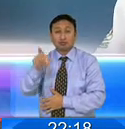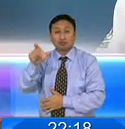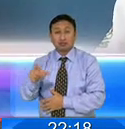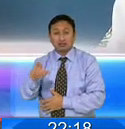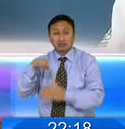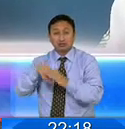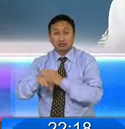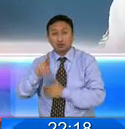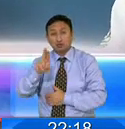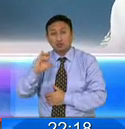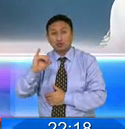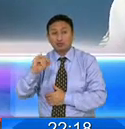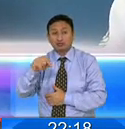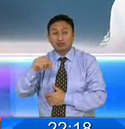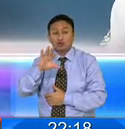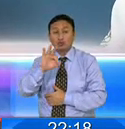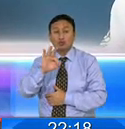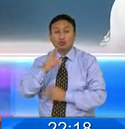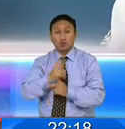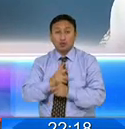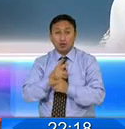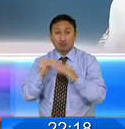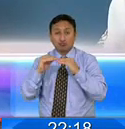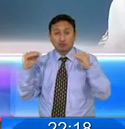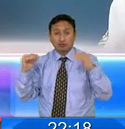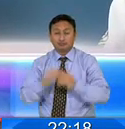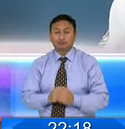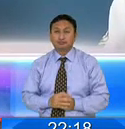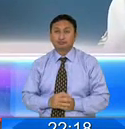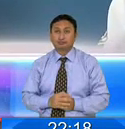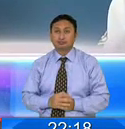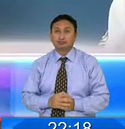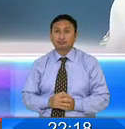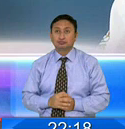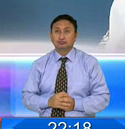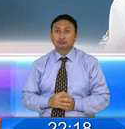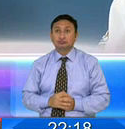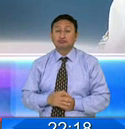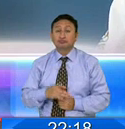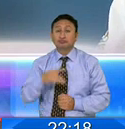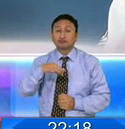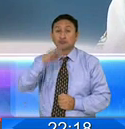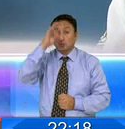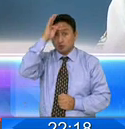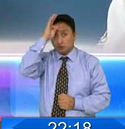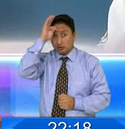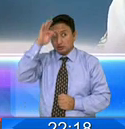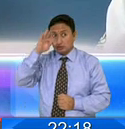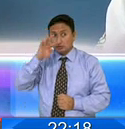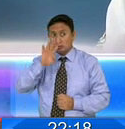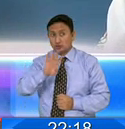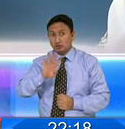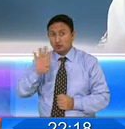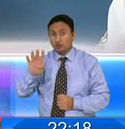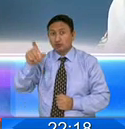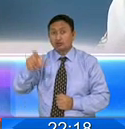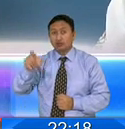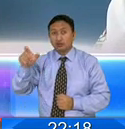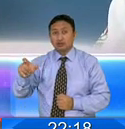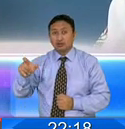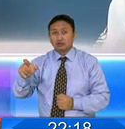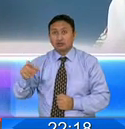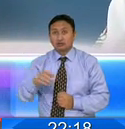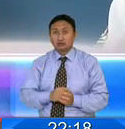intensiva, 9 en cuidados intermedios y en hospitalización tengo 44 pacientes